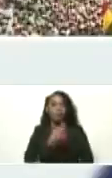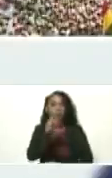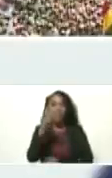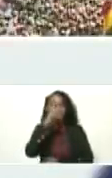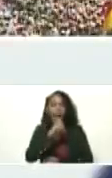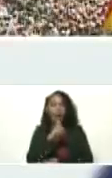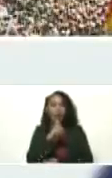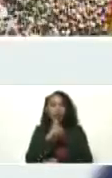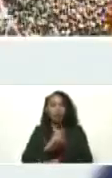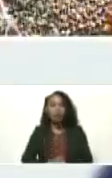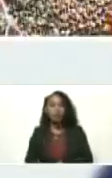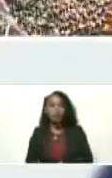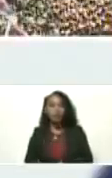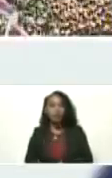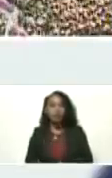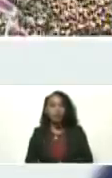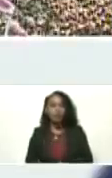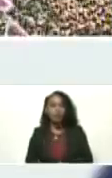20 años